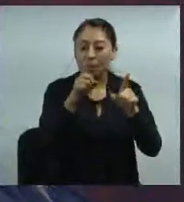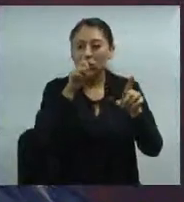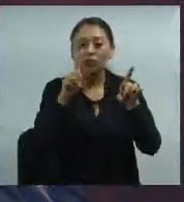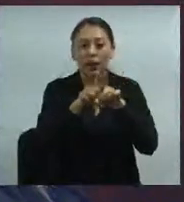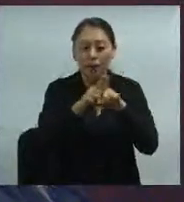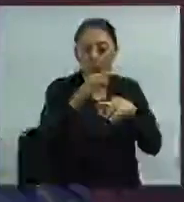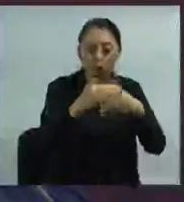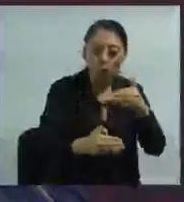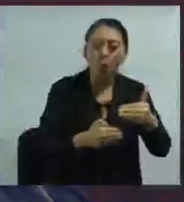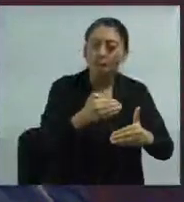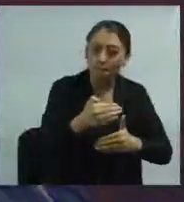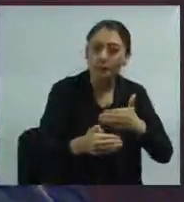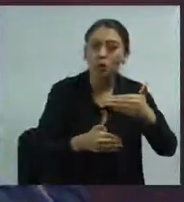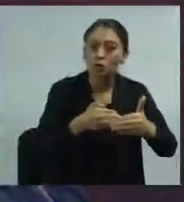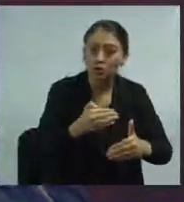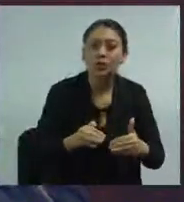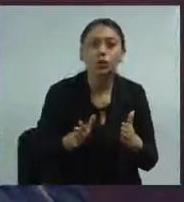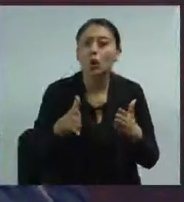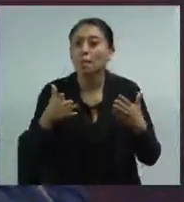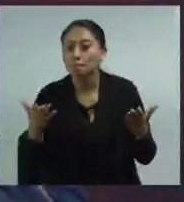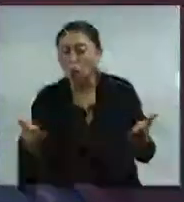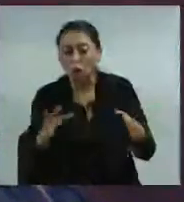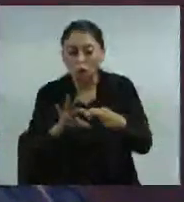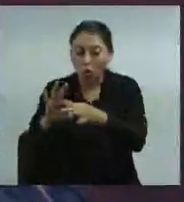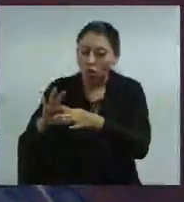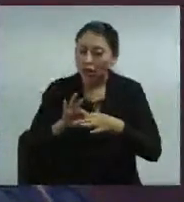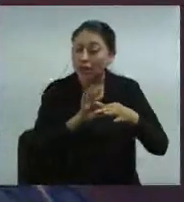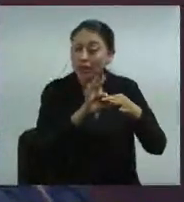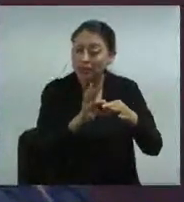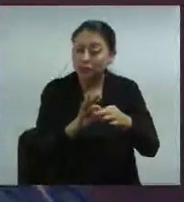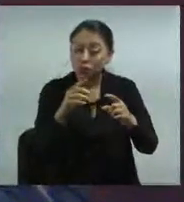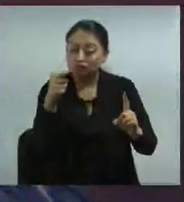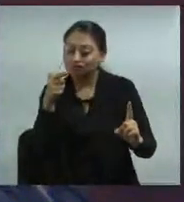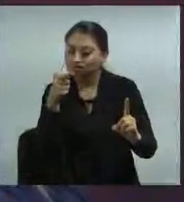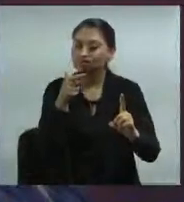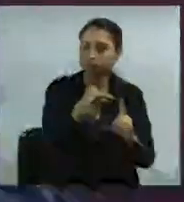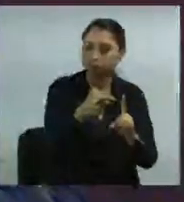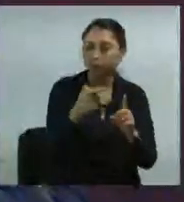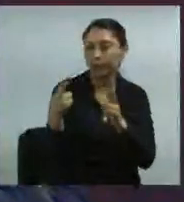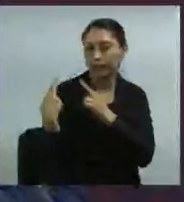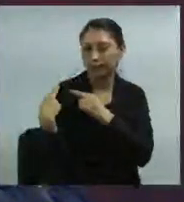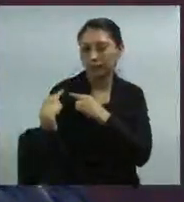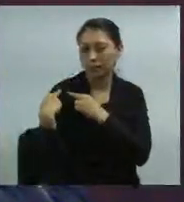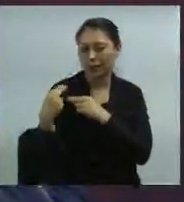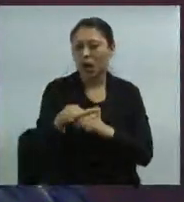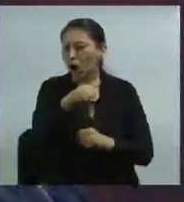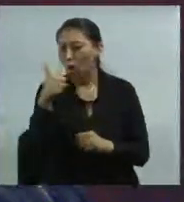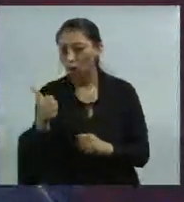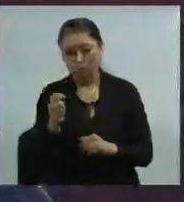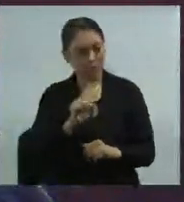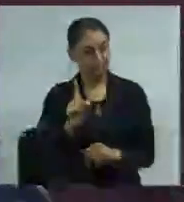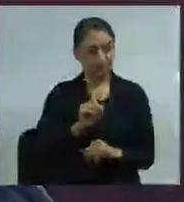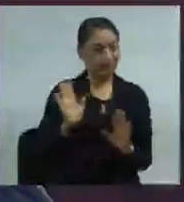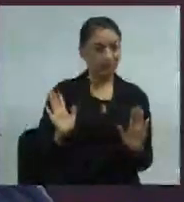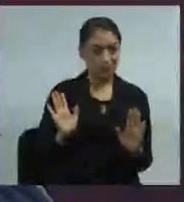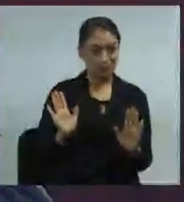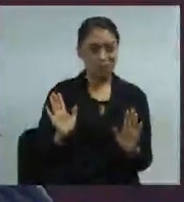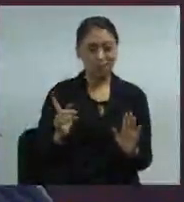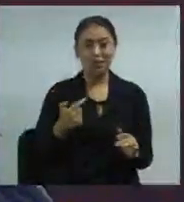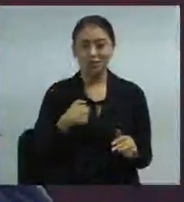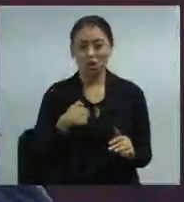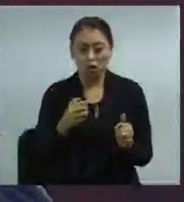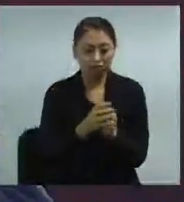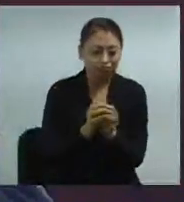proceso llevado a cabo por los organismos a los que les compete, no a los que no les compete. Entonces me